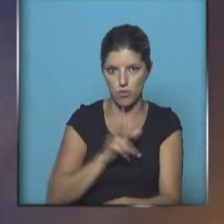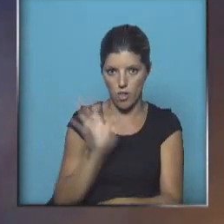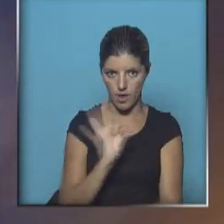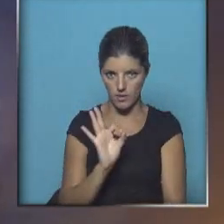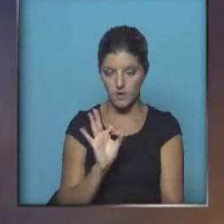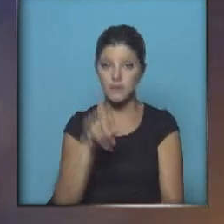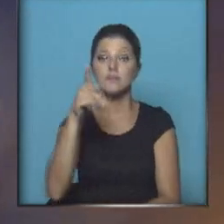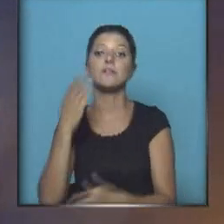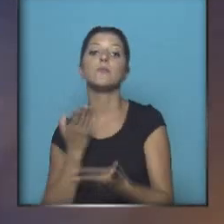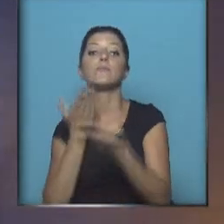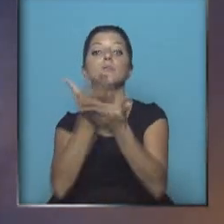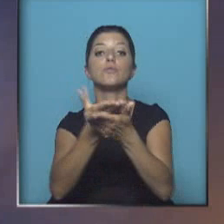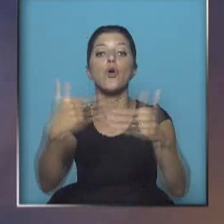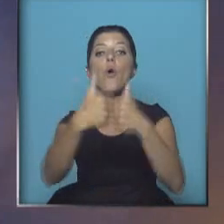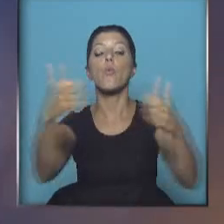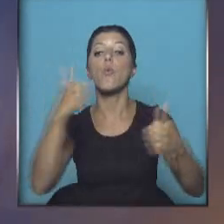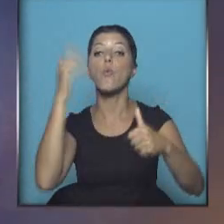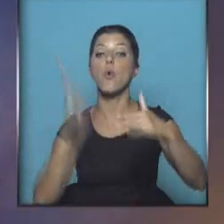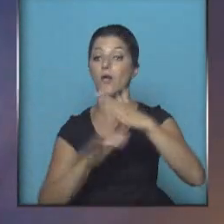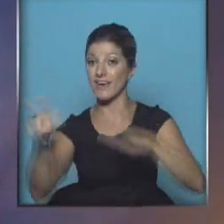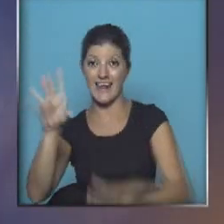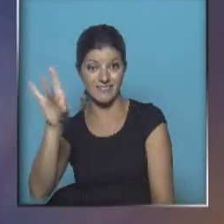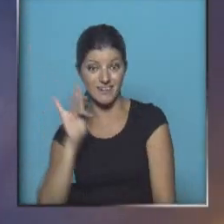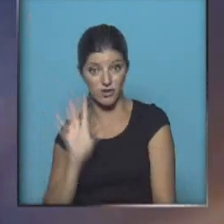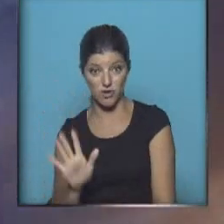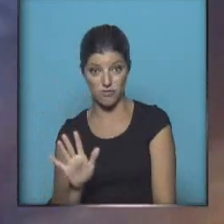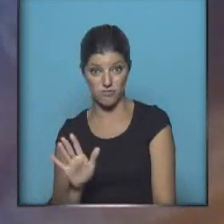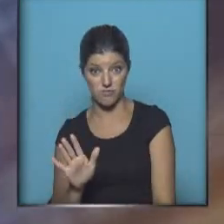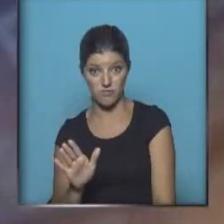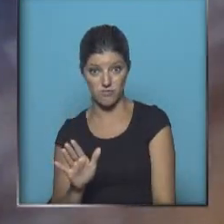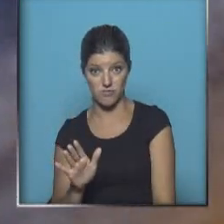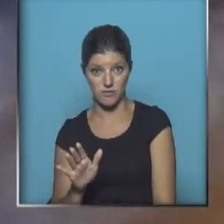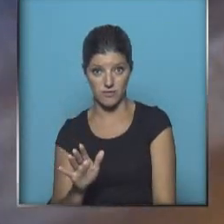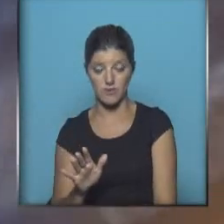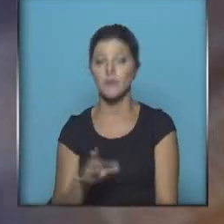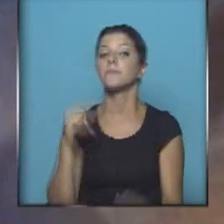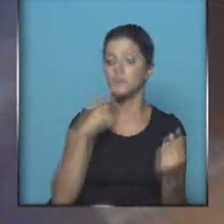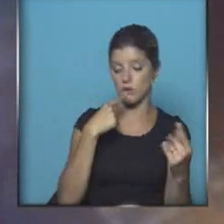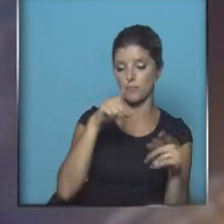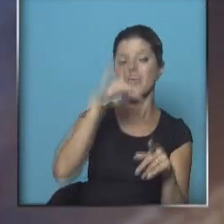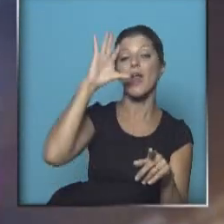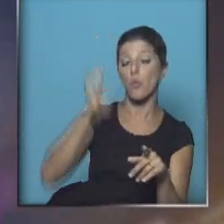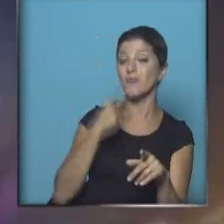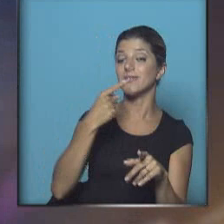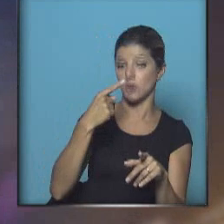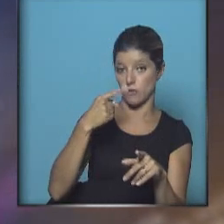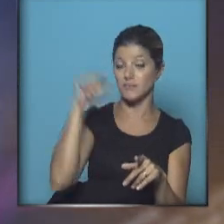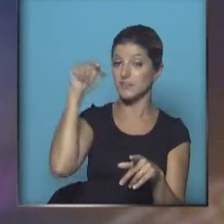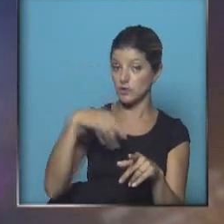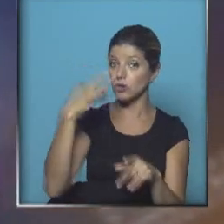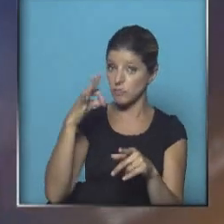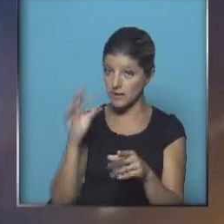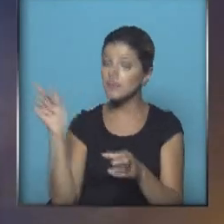presentándola en un juzgado que eligió él. Digo, Canicova dijo, si esto tenía que ver con